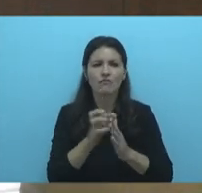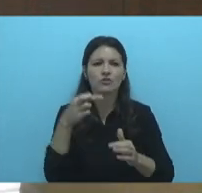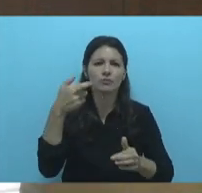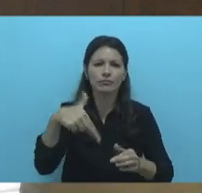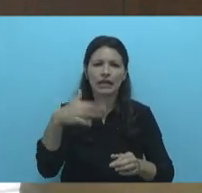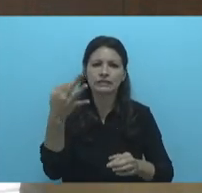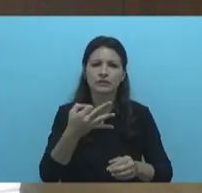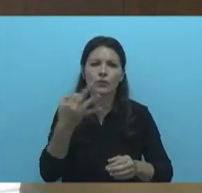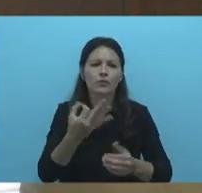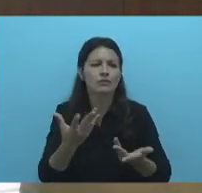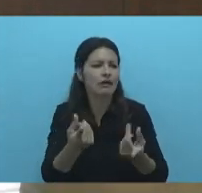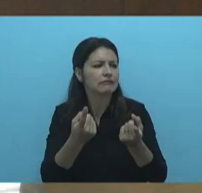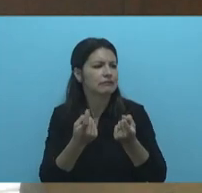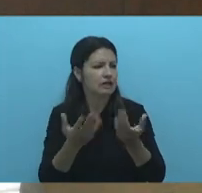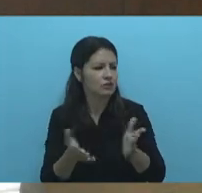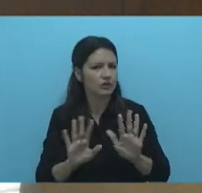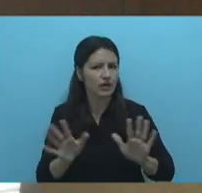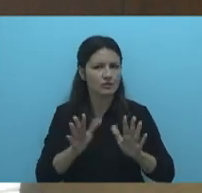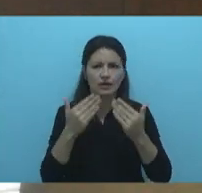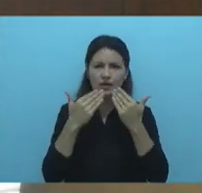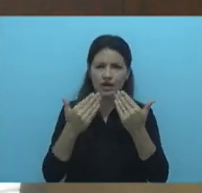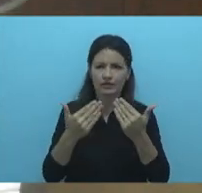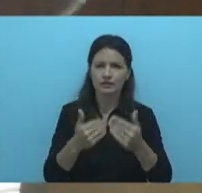seguridad. Muchas gracias.